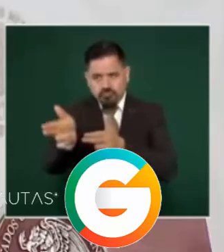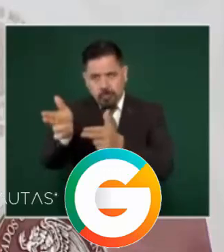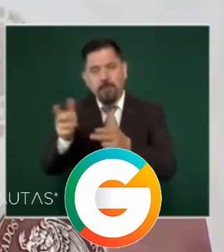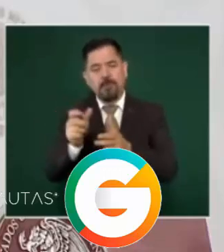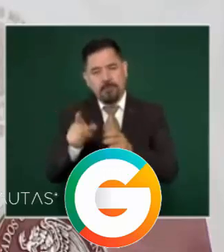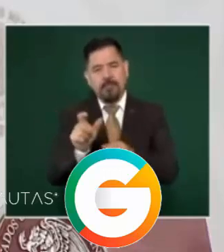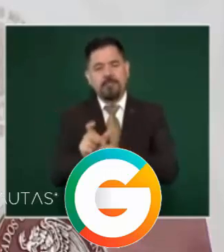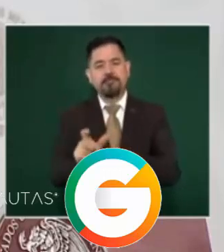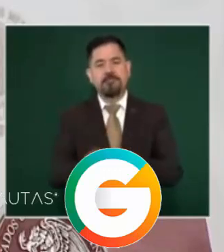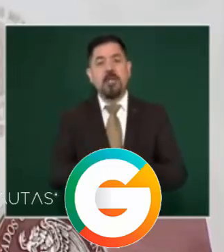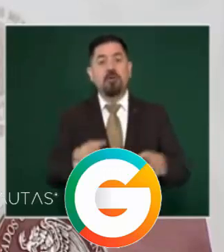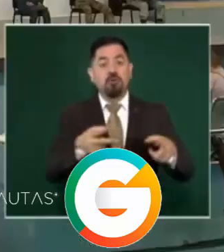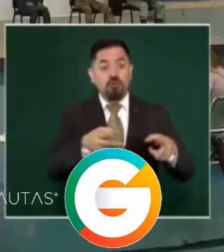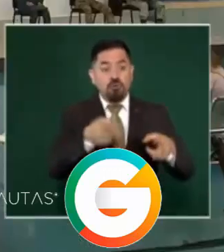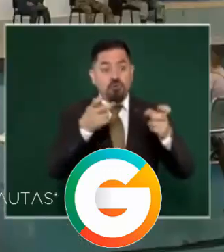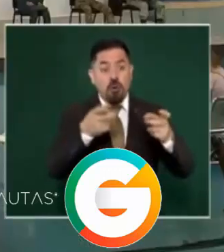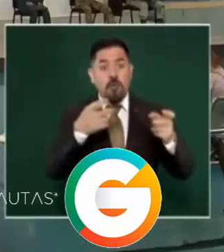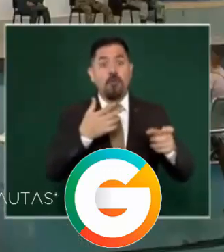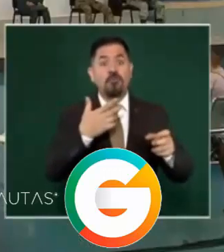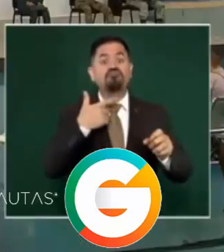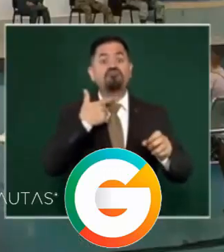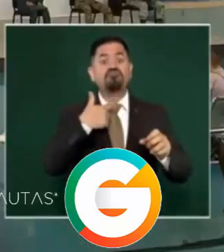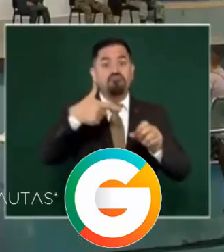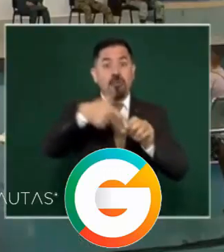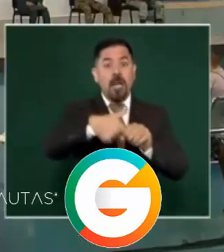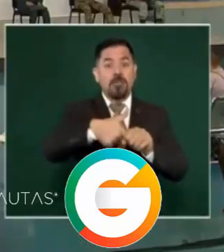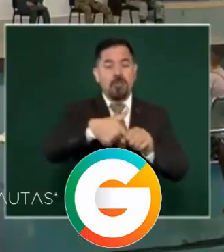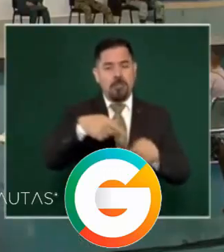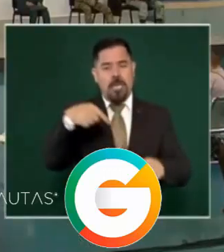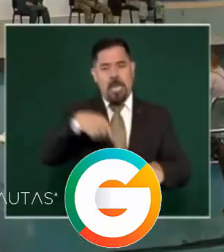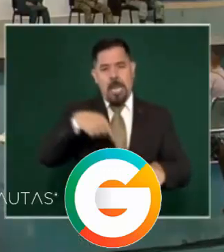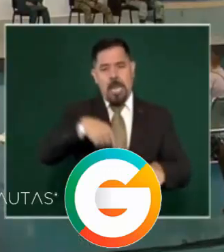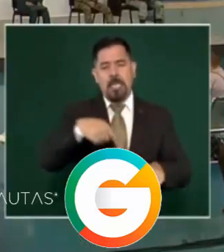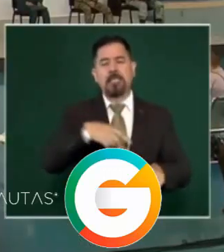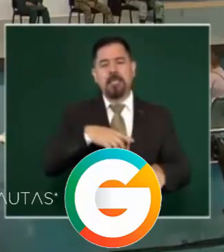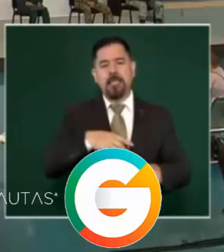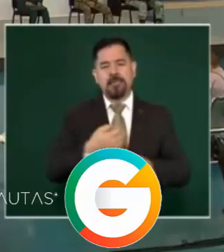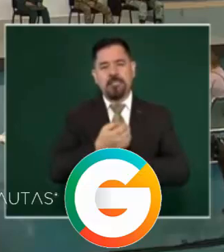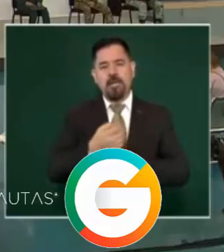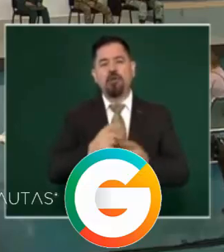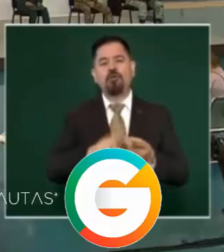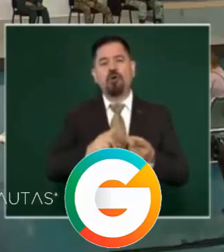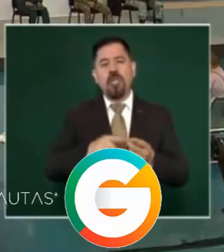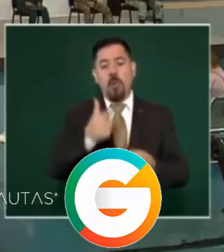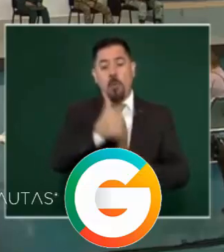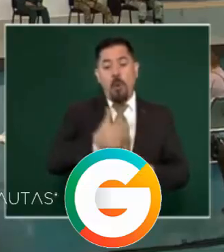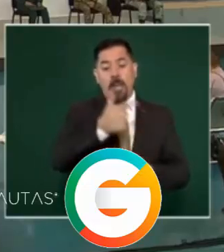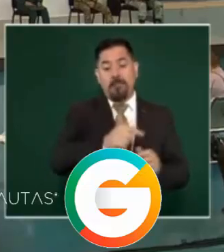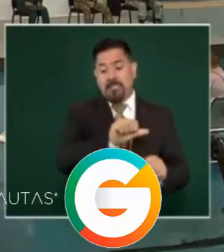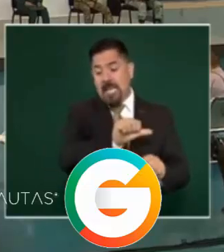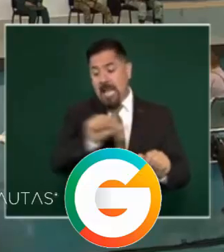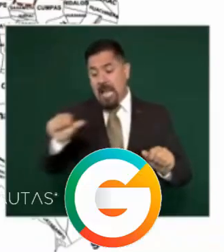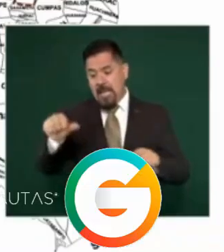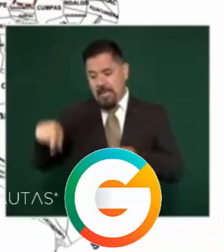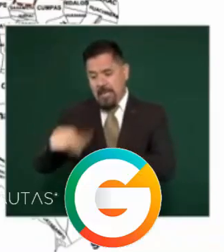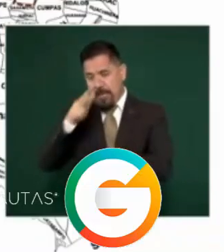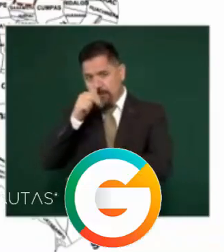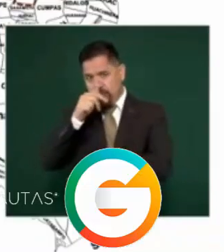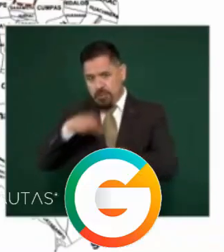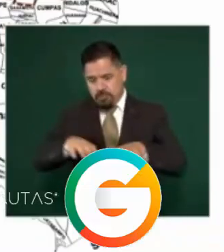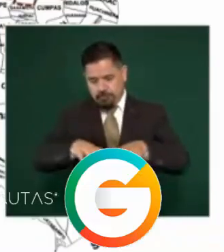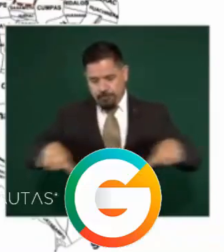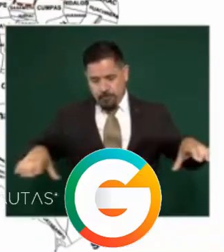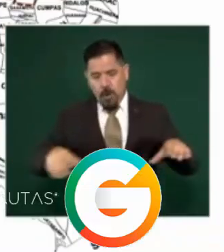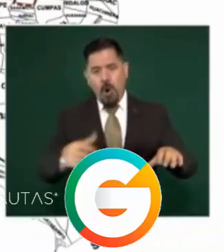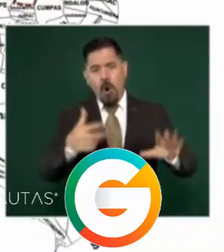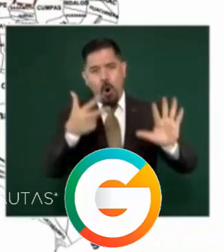hidrocarburos, aquí el estado tiene un poliducto de 8 pulgadas, Guaymas Hermosillo, poliductos de 8,